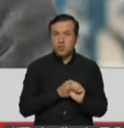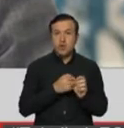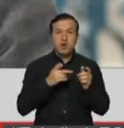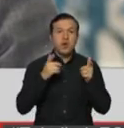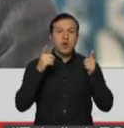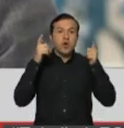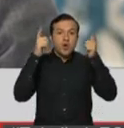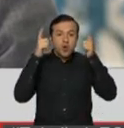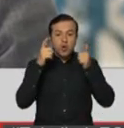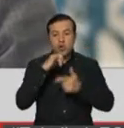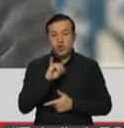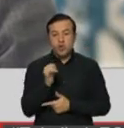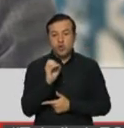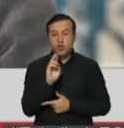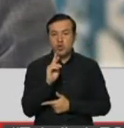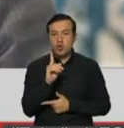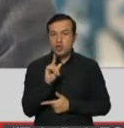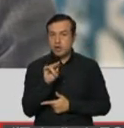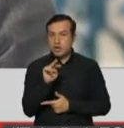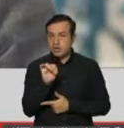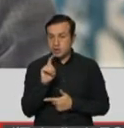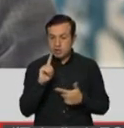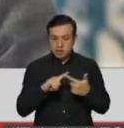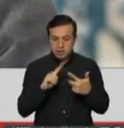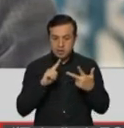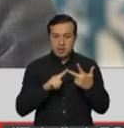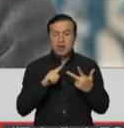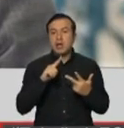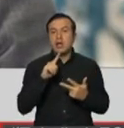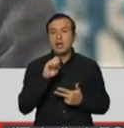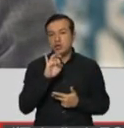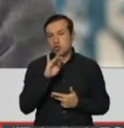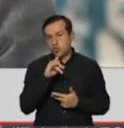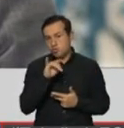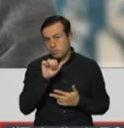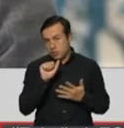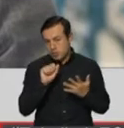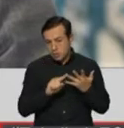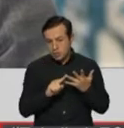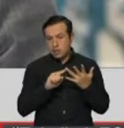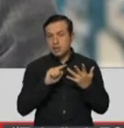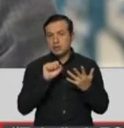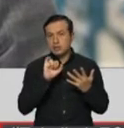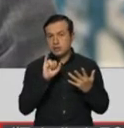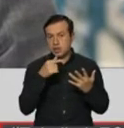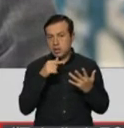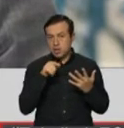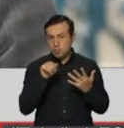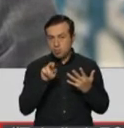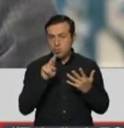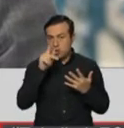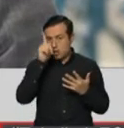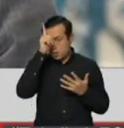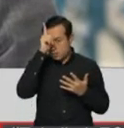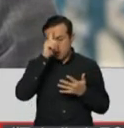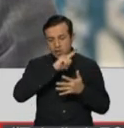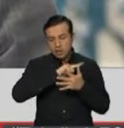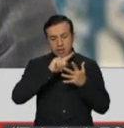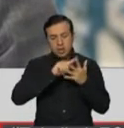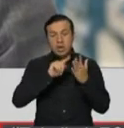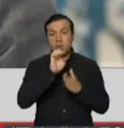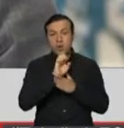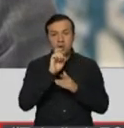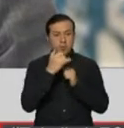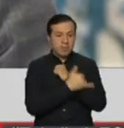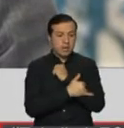Jordania, el presidente de Etiopía, el presidente de Singapur, países de distintos continentes, países de distintos estados